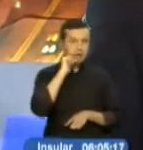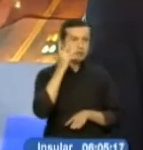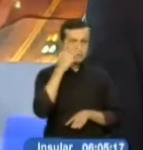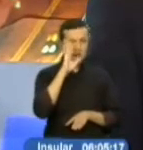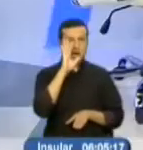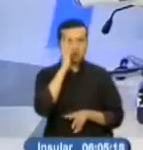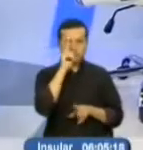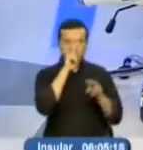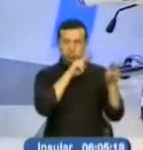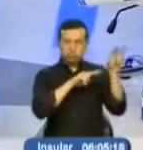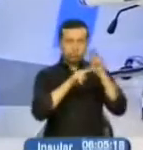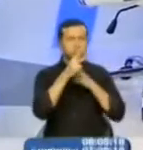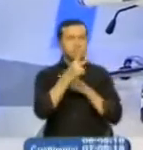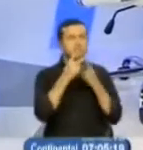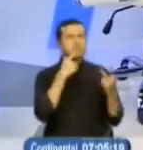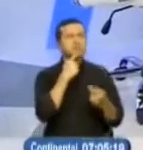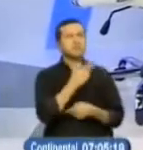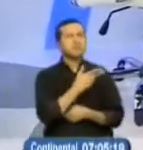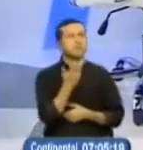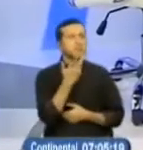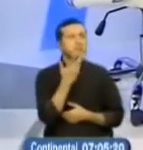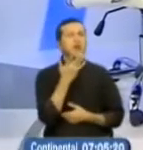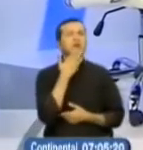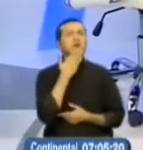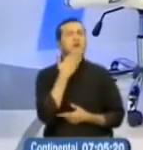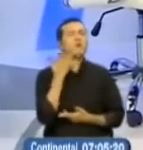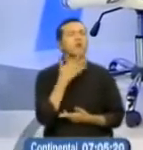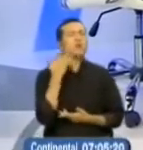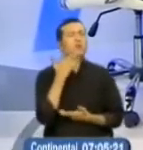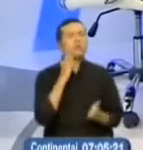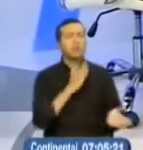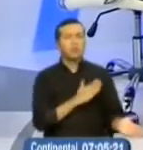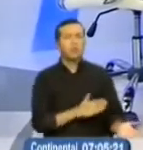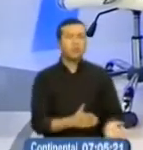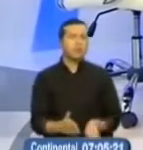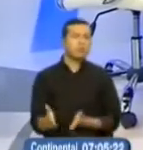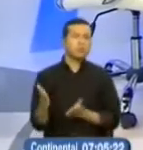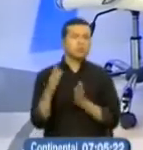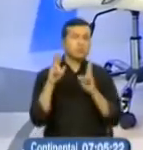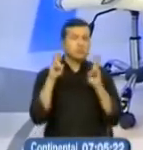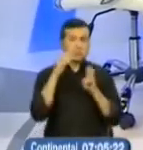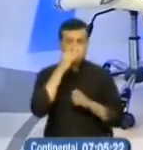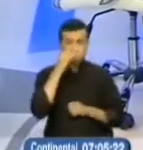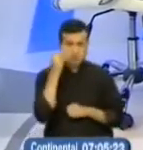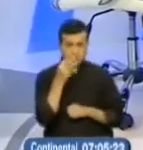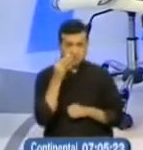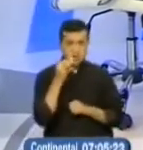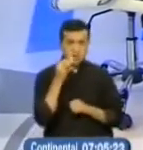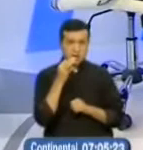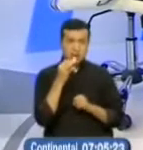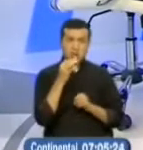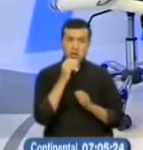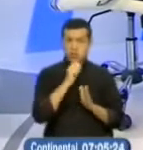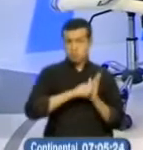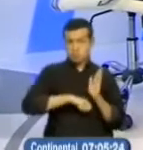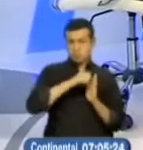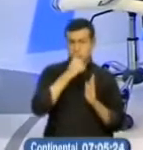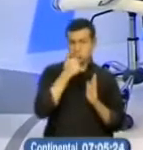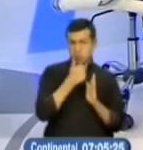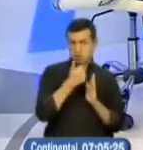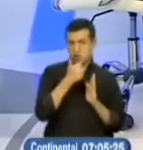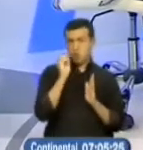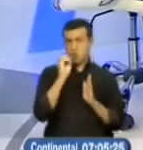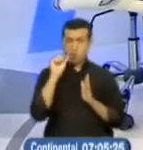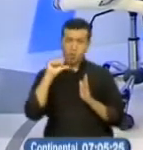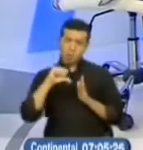que tiene que decir al respecto cómo se montó este proceso y que tan legítimo y que tanta legalidad y qué tan